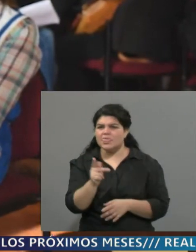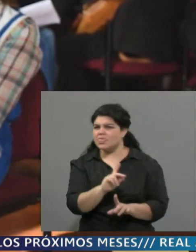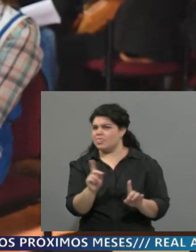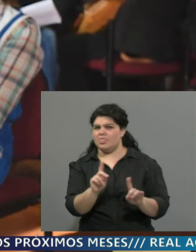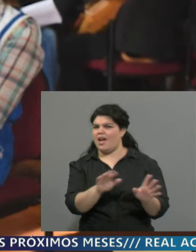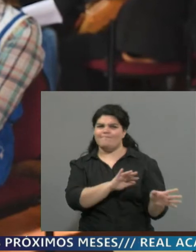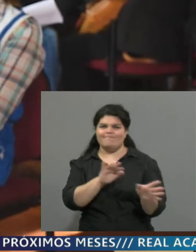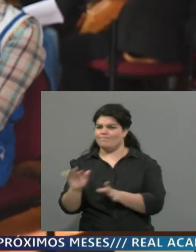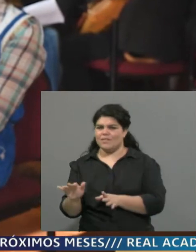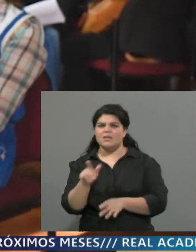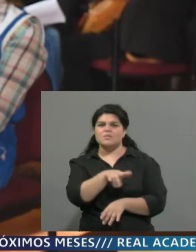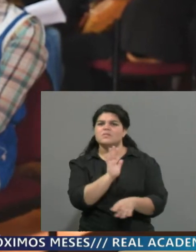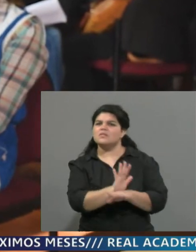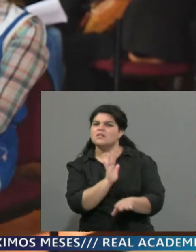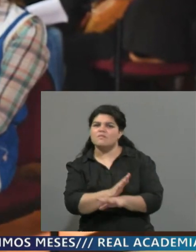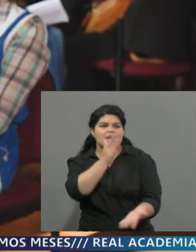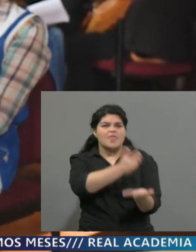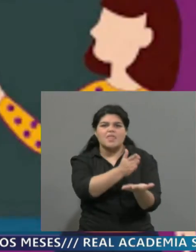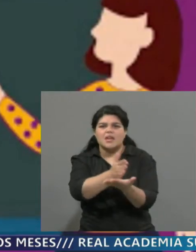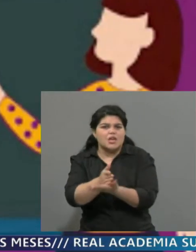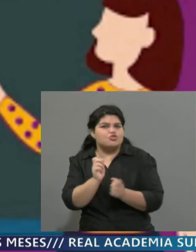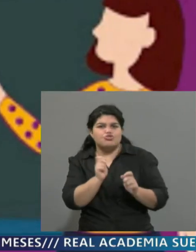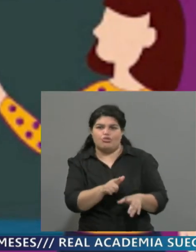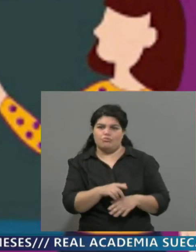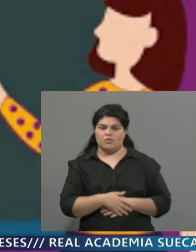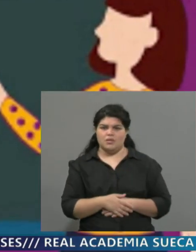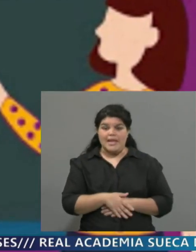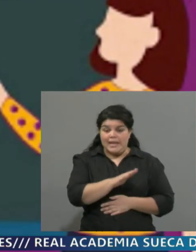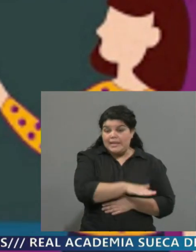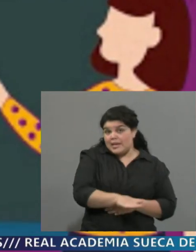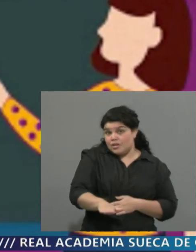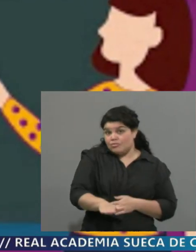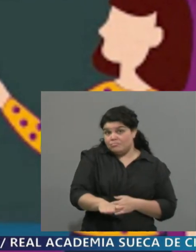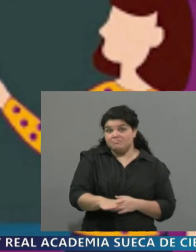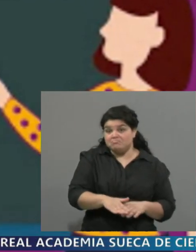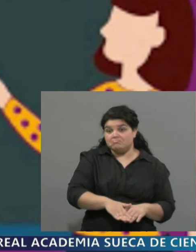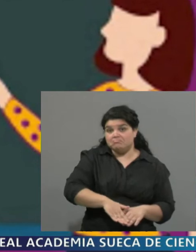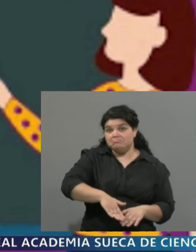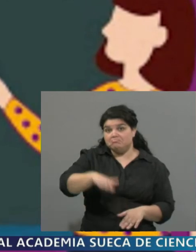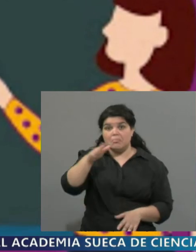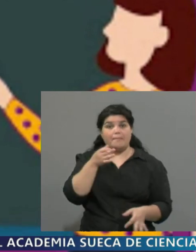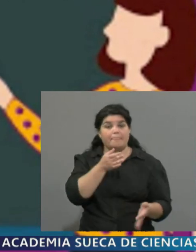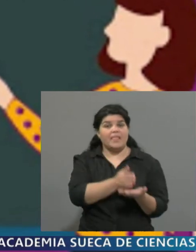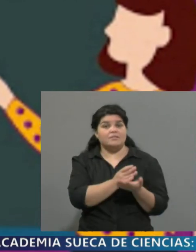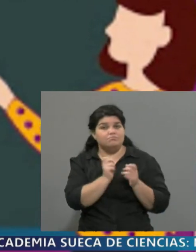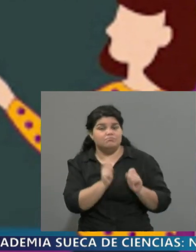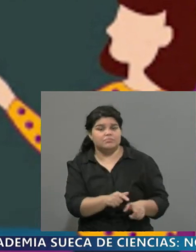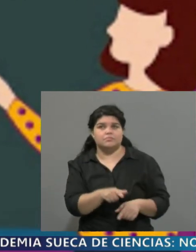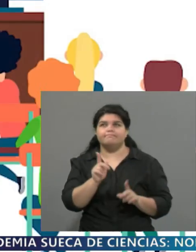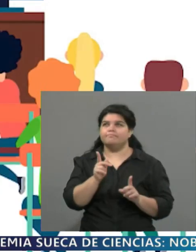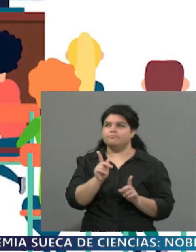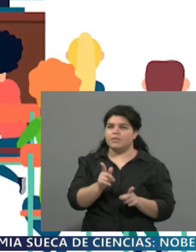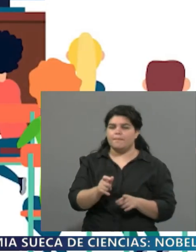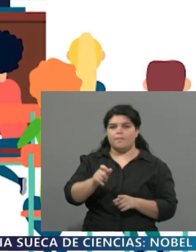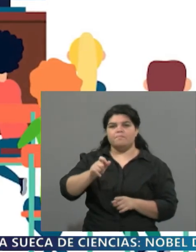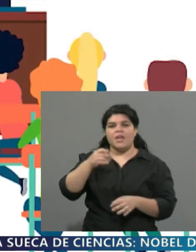una garantía integral de los derechos desde que atravesamos la infancia, ¿no? Sí. Porque es la ESI, por ejemplo, la que